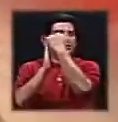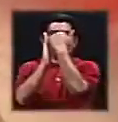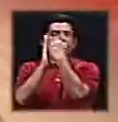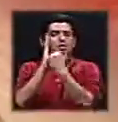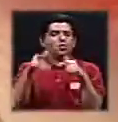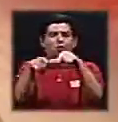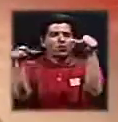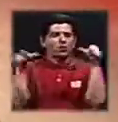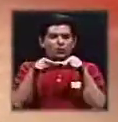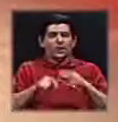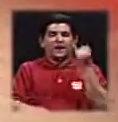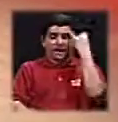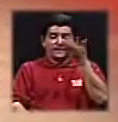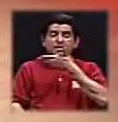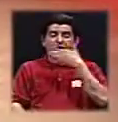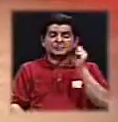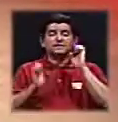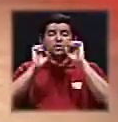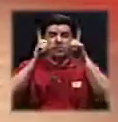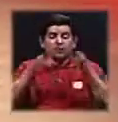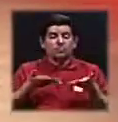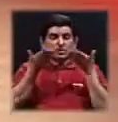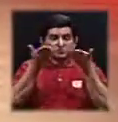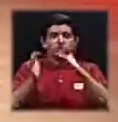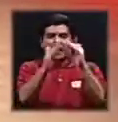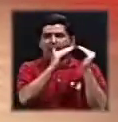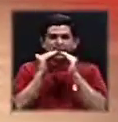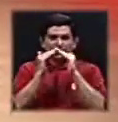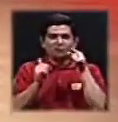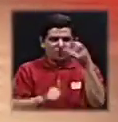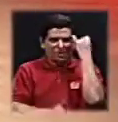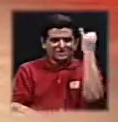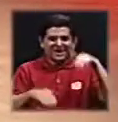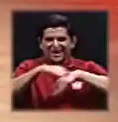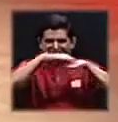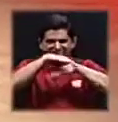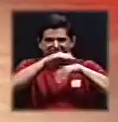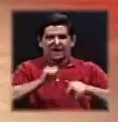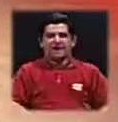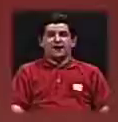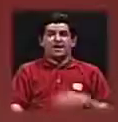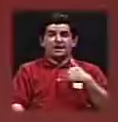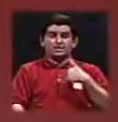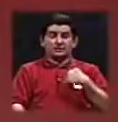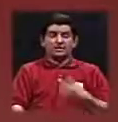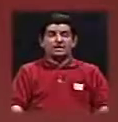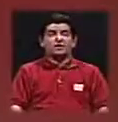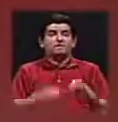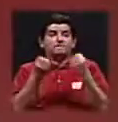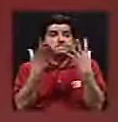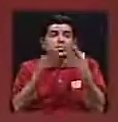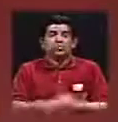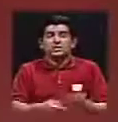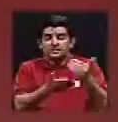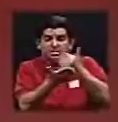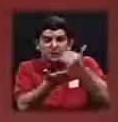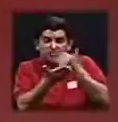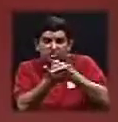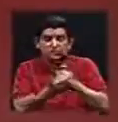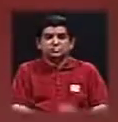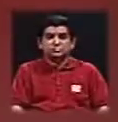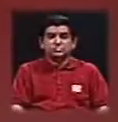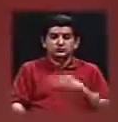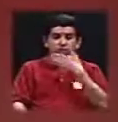Nuestro propósito es brindar una mejor educación para nuestro pueblo. Esa es la idea fundamental. Teniendo tantos recursos disponibles y mejorando